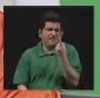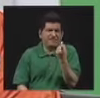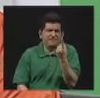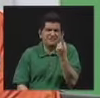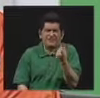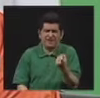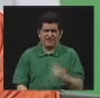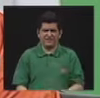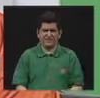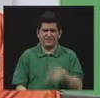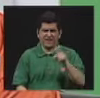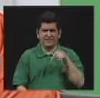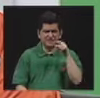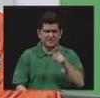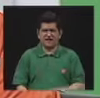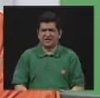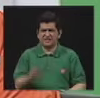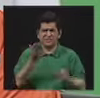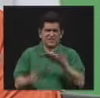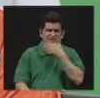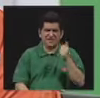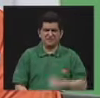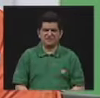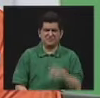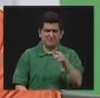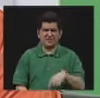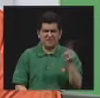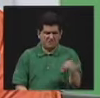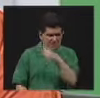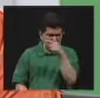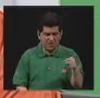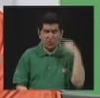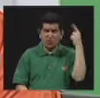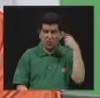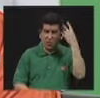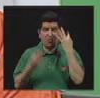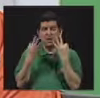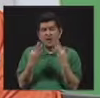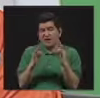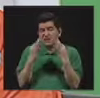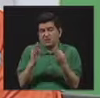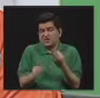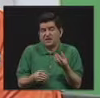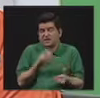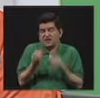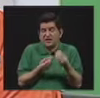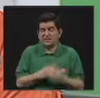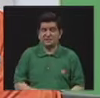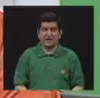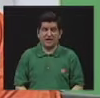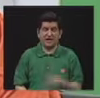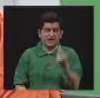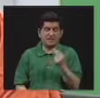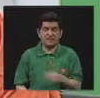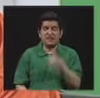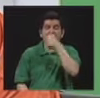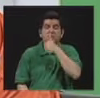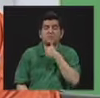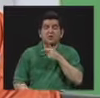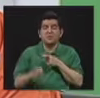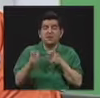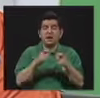deberían de agarrar y enterrarla. Es el gobierno tratando de manejar los fondos